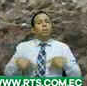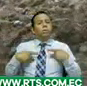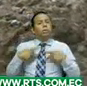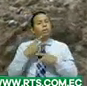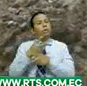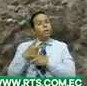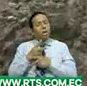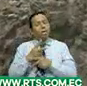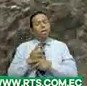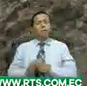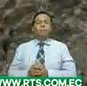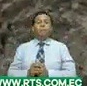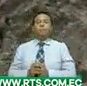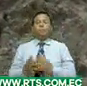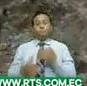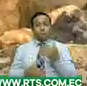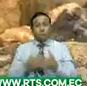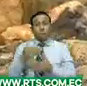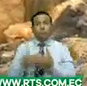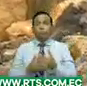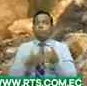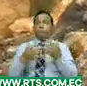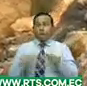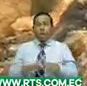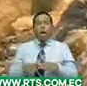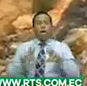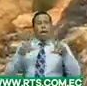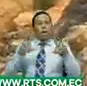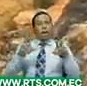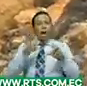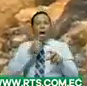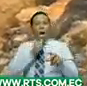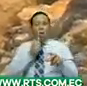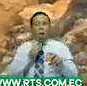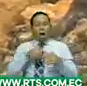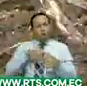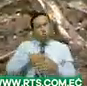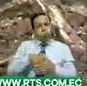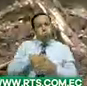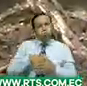Mientras se iba mermando el peligro de los taponamientos de agua y sedimentos que